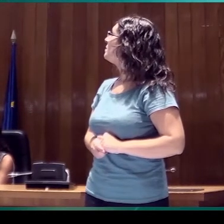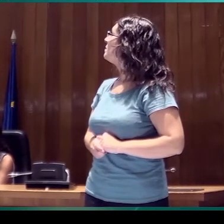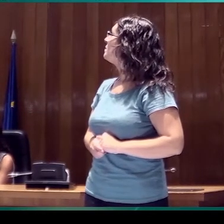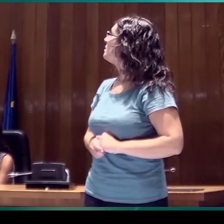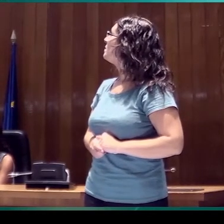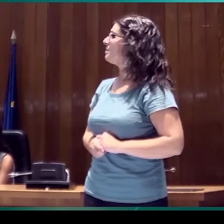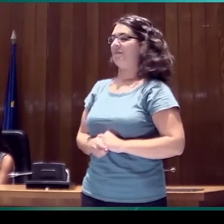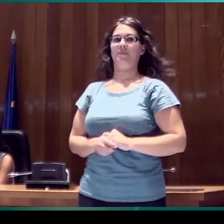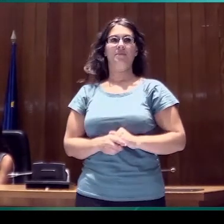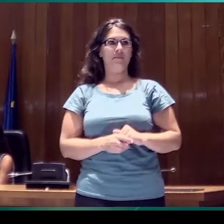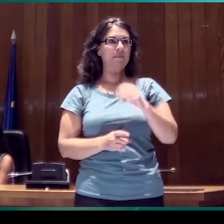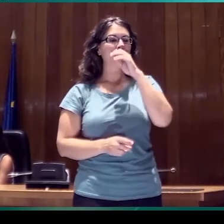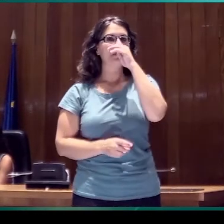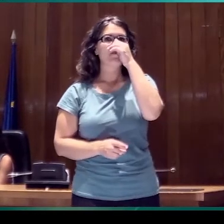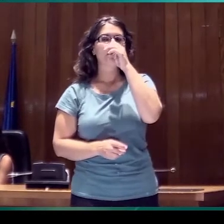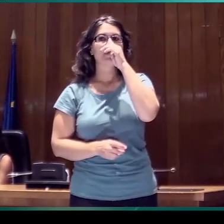Vale.